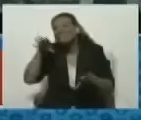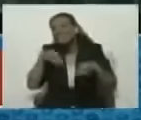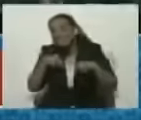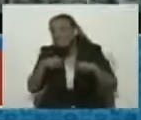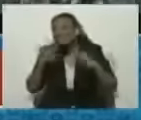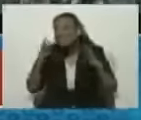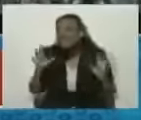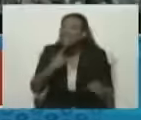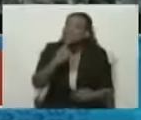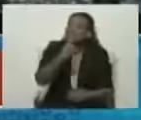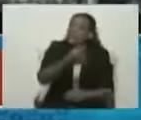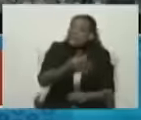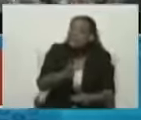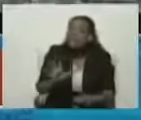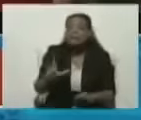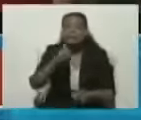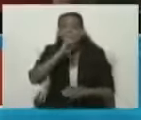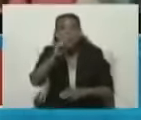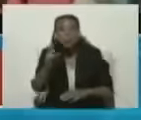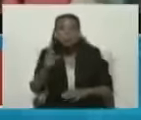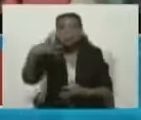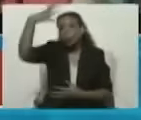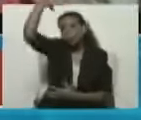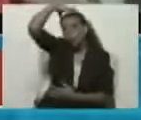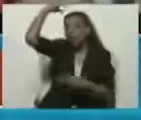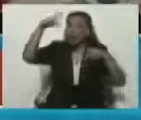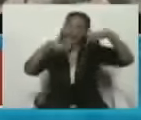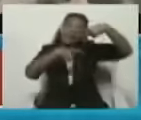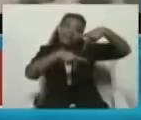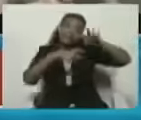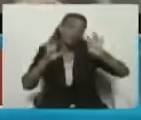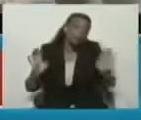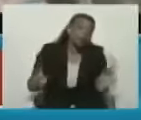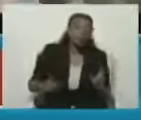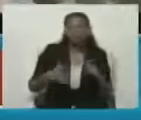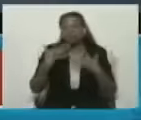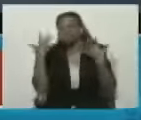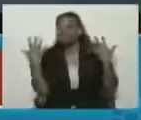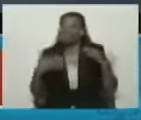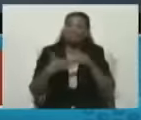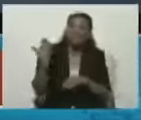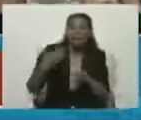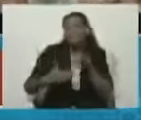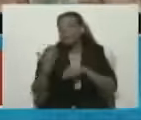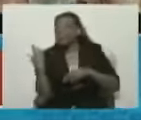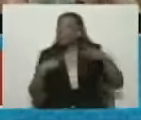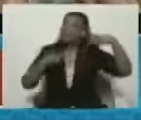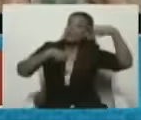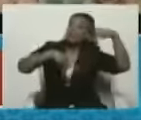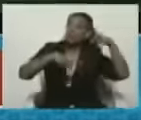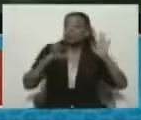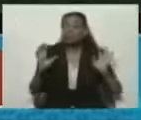menos dicen que Maduro es el nuevo rey del TikTok. Los medios reconocen.